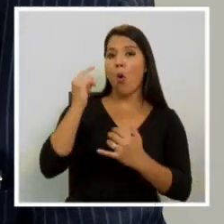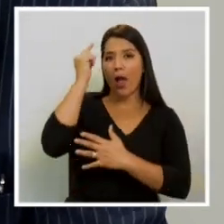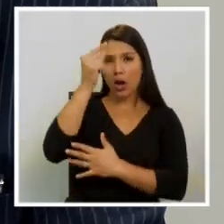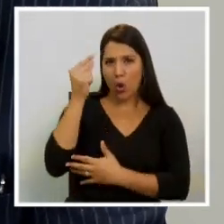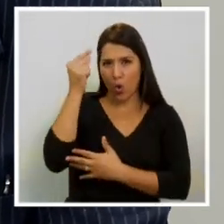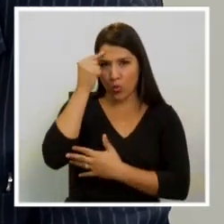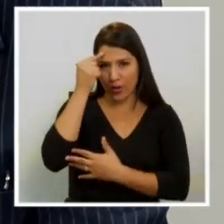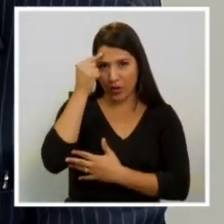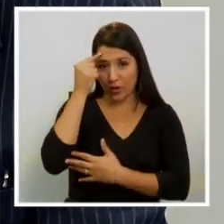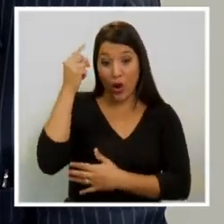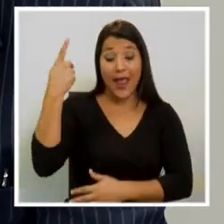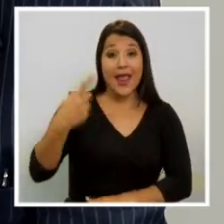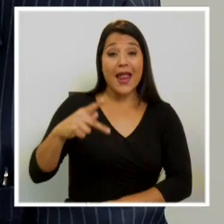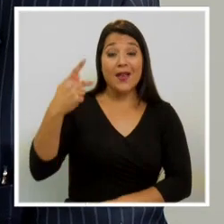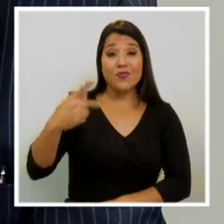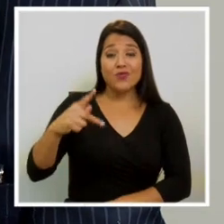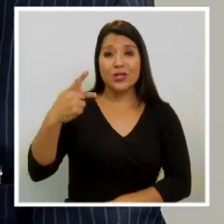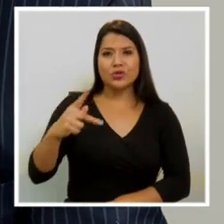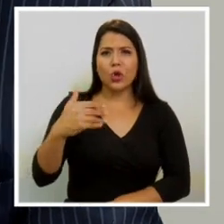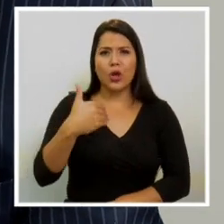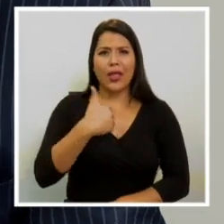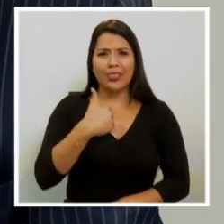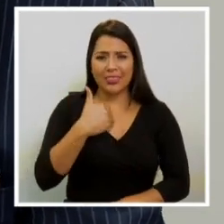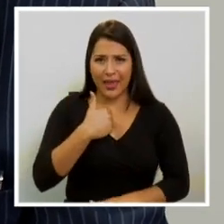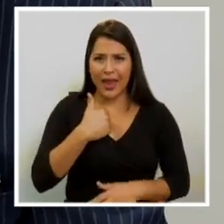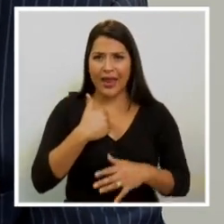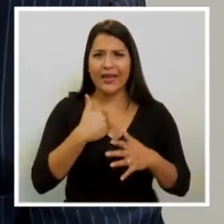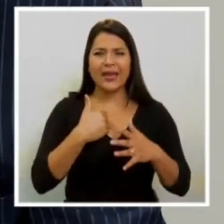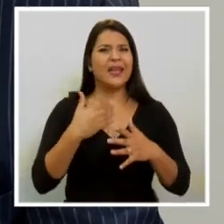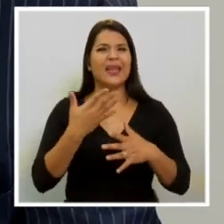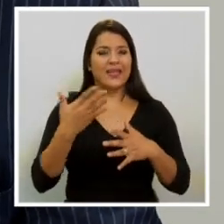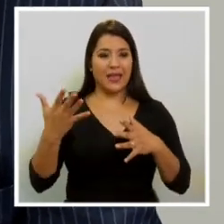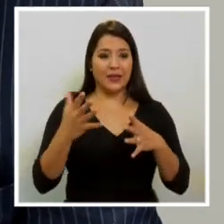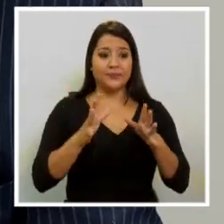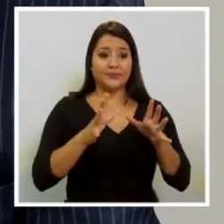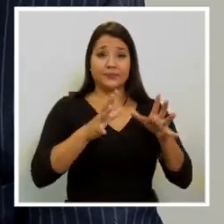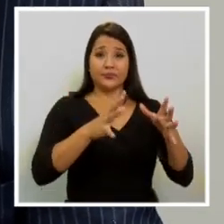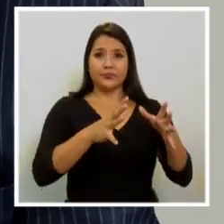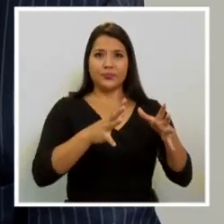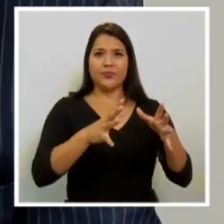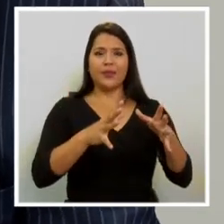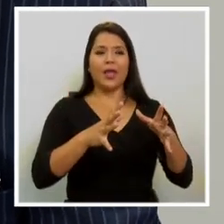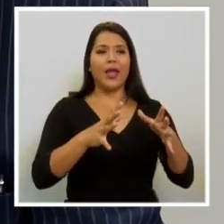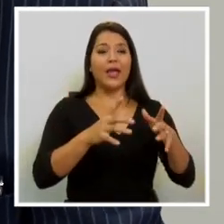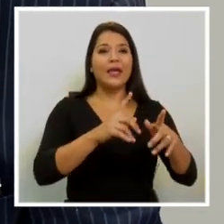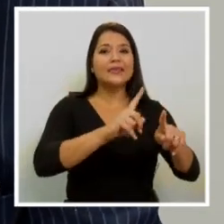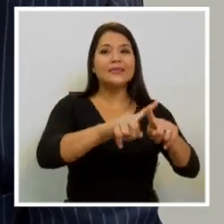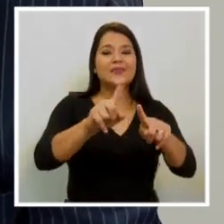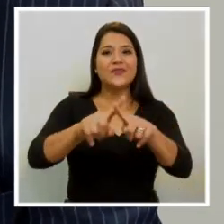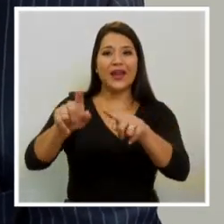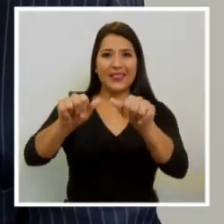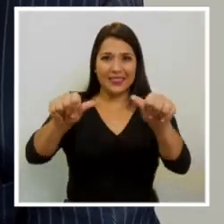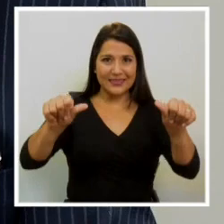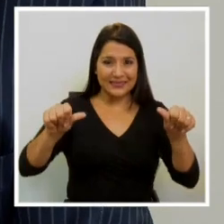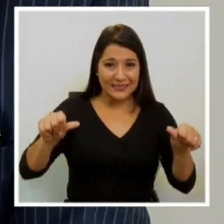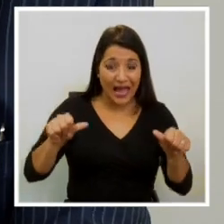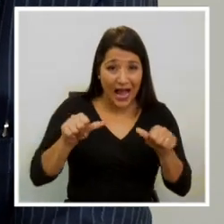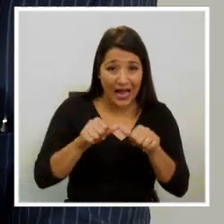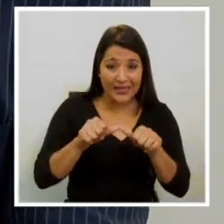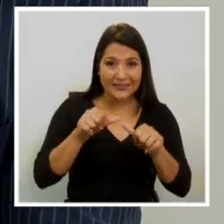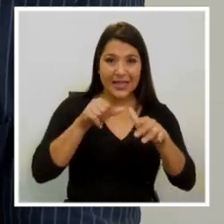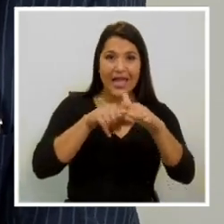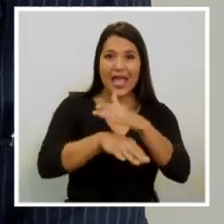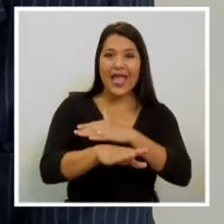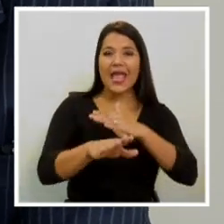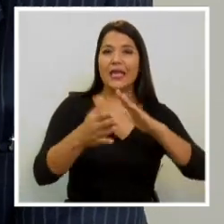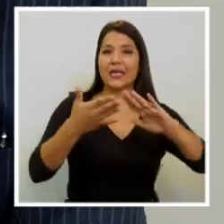El riesgo que corre, digamos, de una deslegitimación total en amplios sectores de la ciudadanía,